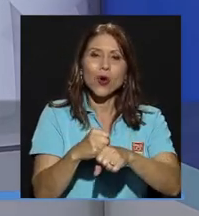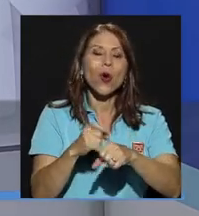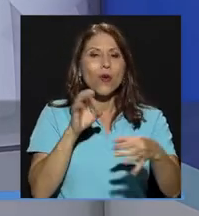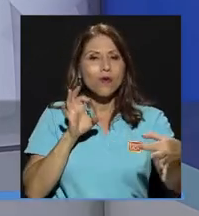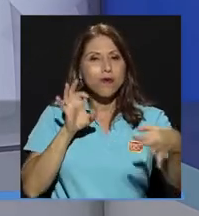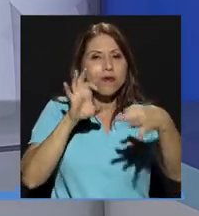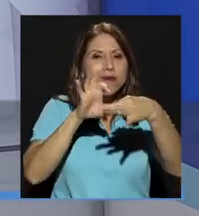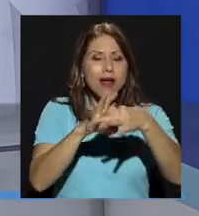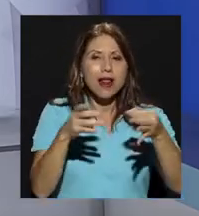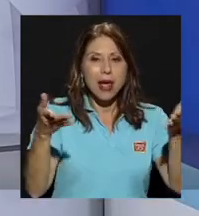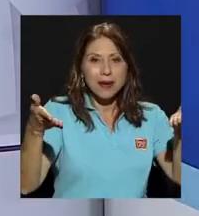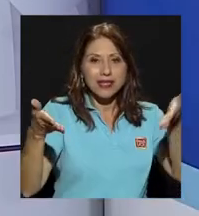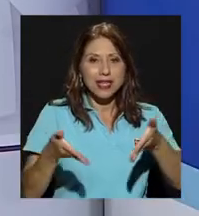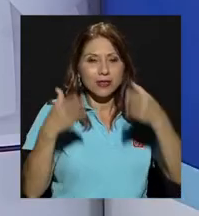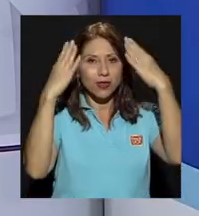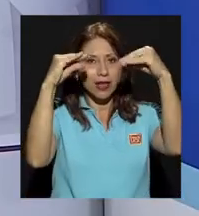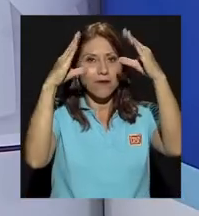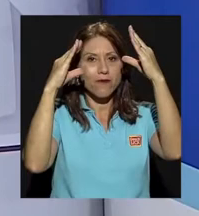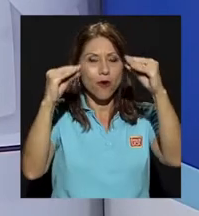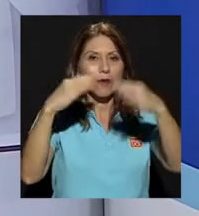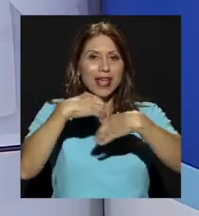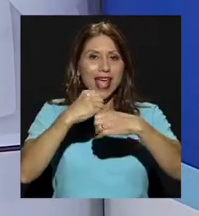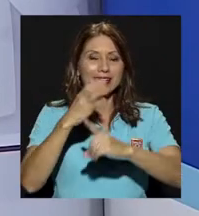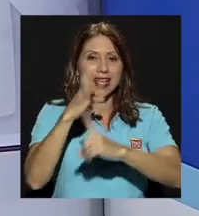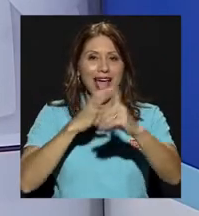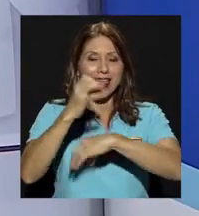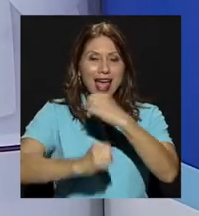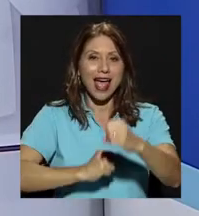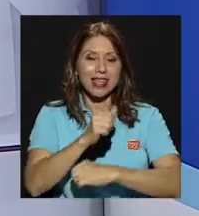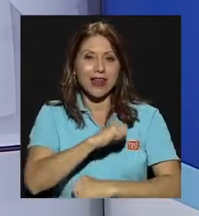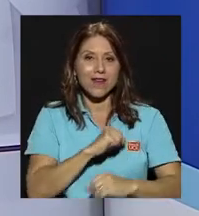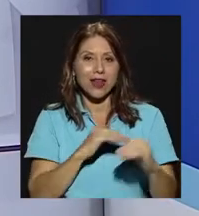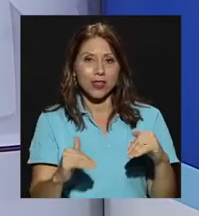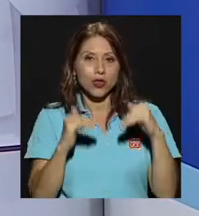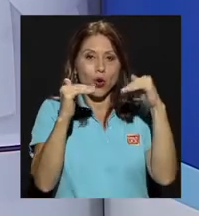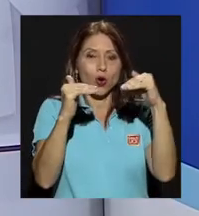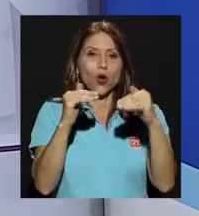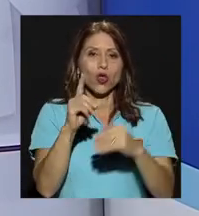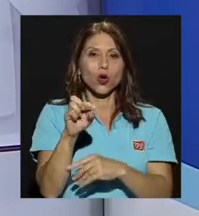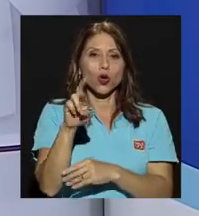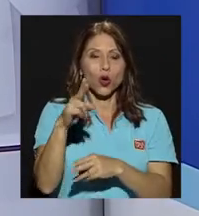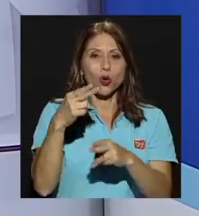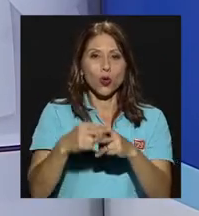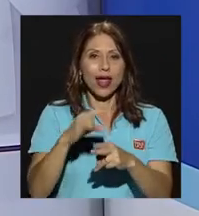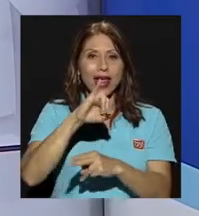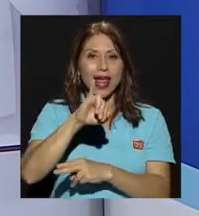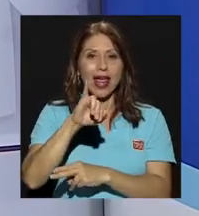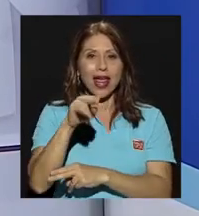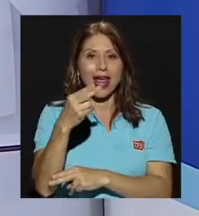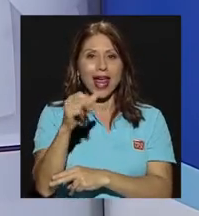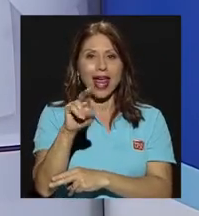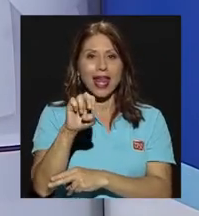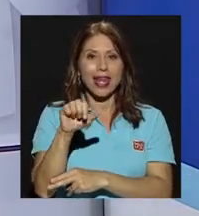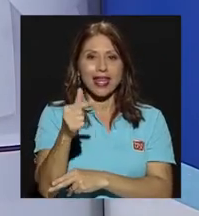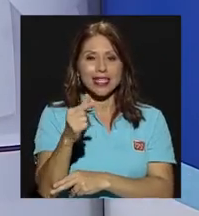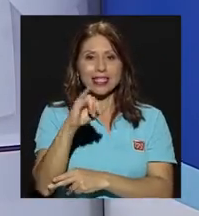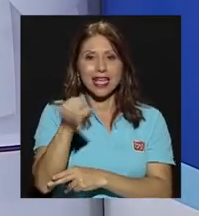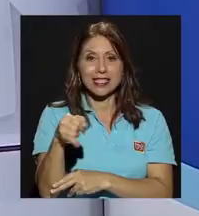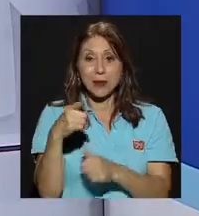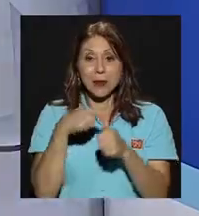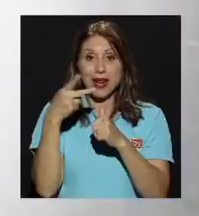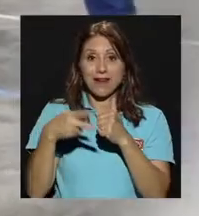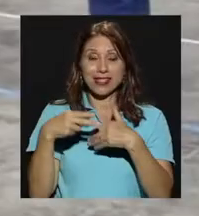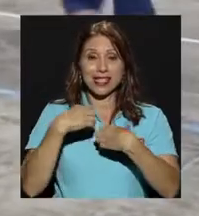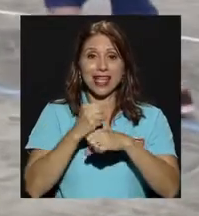realizó en el marco de la presentación del informe anual del rector Henning Jensen, realizada por primera vez en la sede del